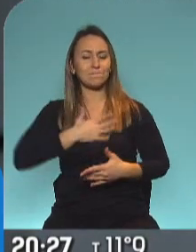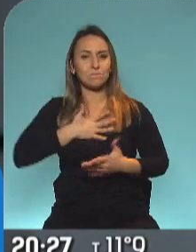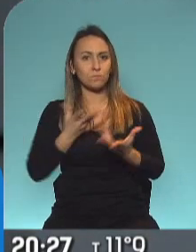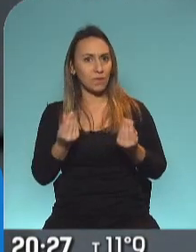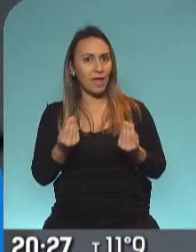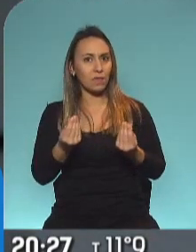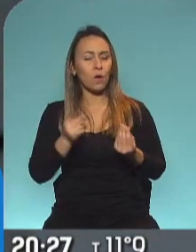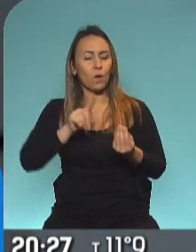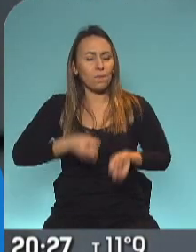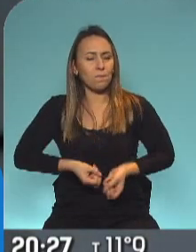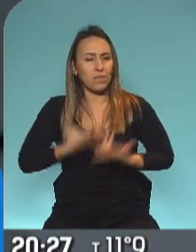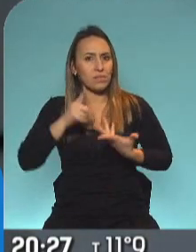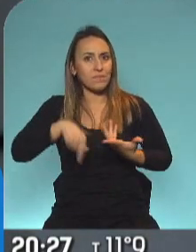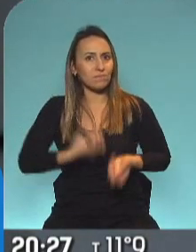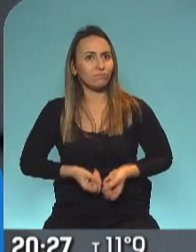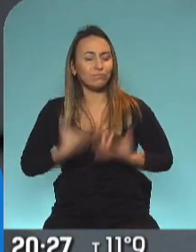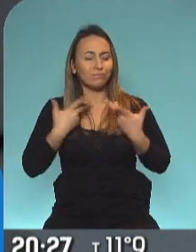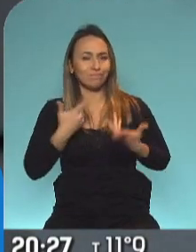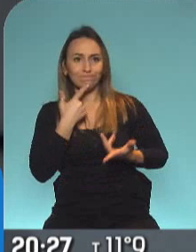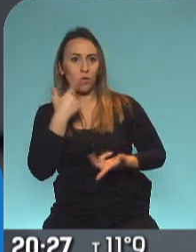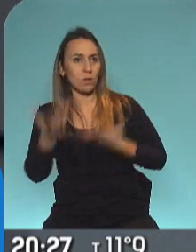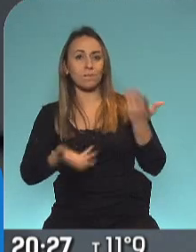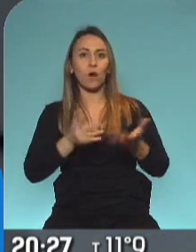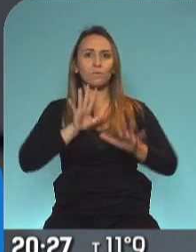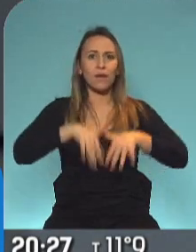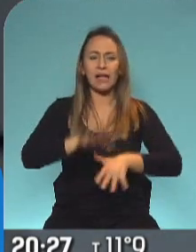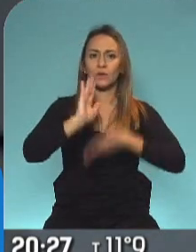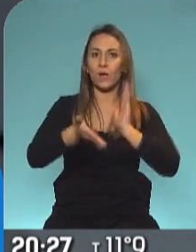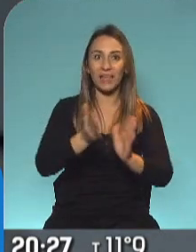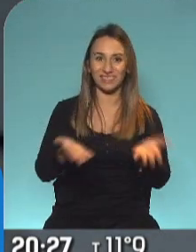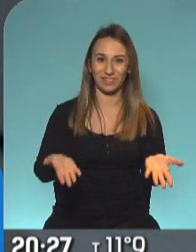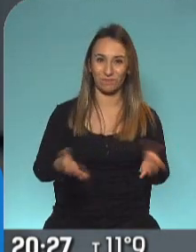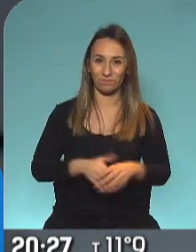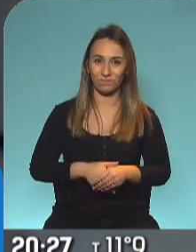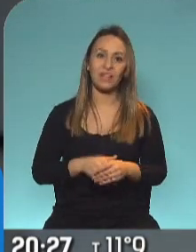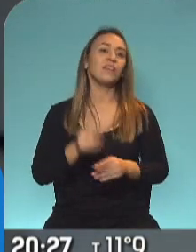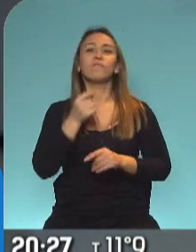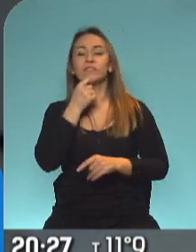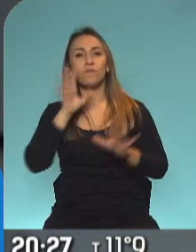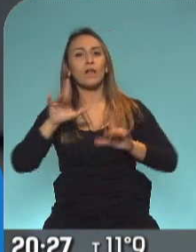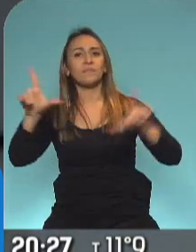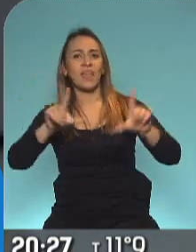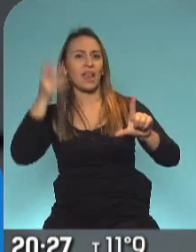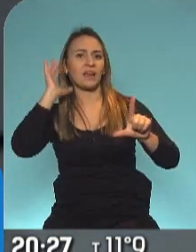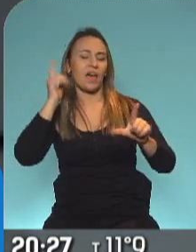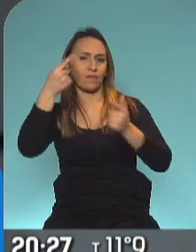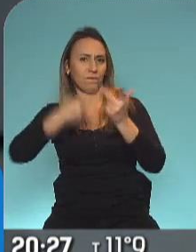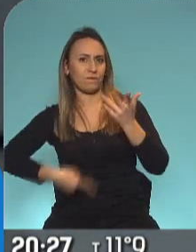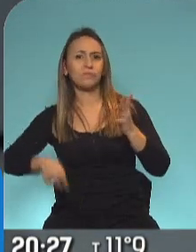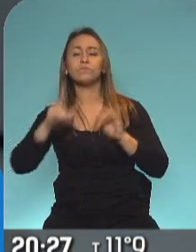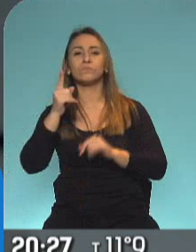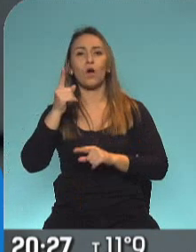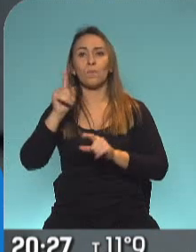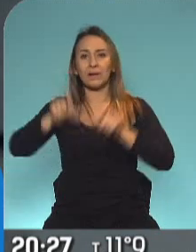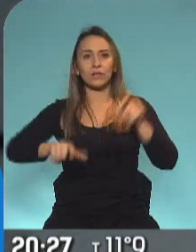respuestas reaccionarias. Es decir, si nosotros no encontramos, por un lado, si por parte de los medios de comunicación, de la gente que genera opinión